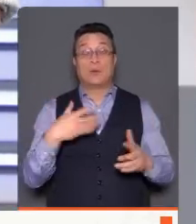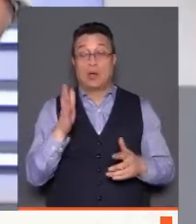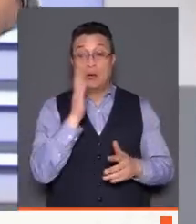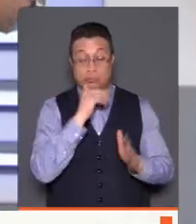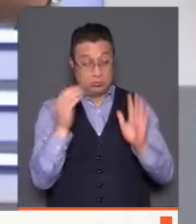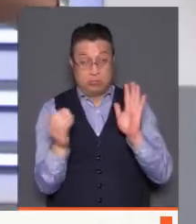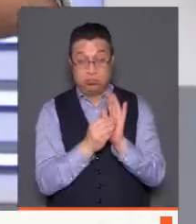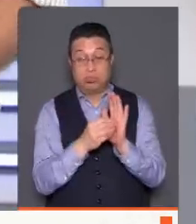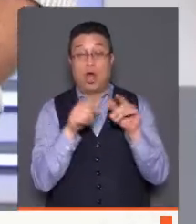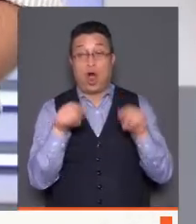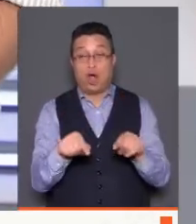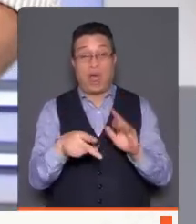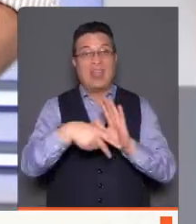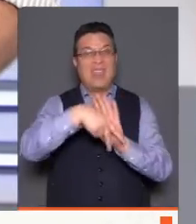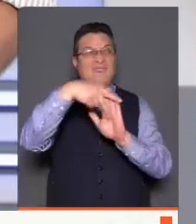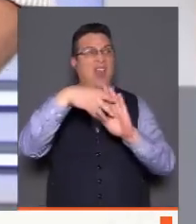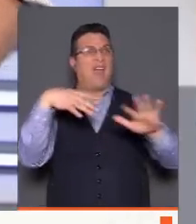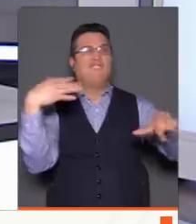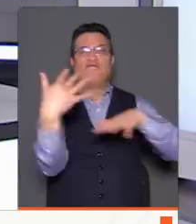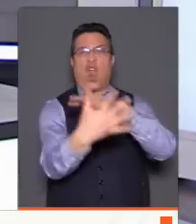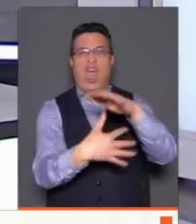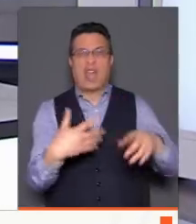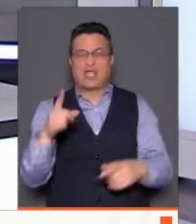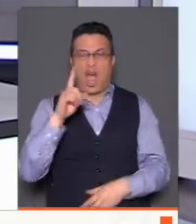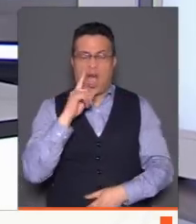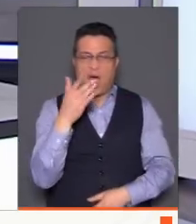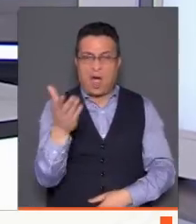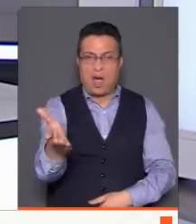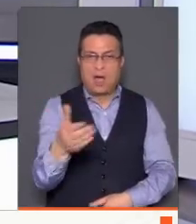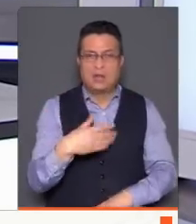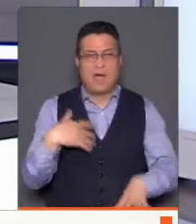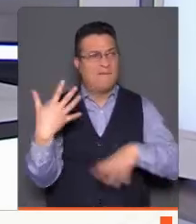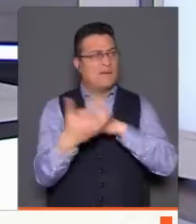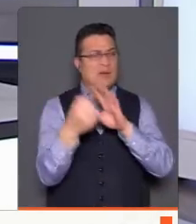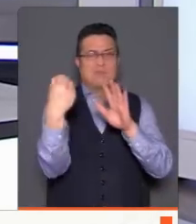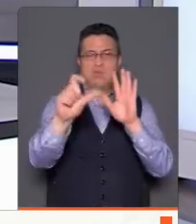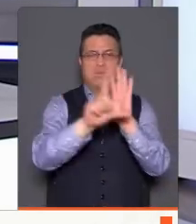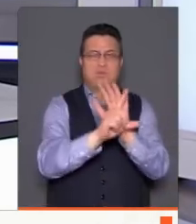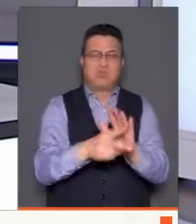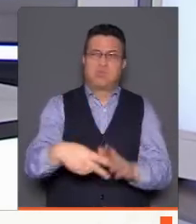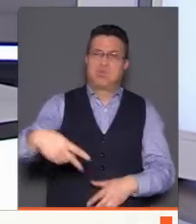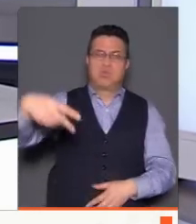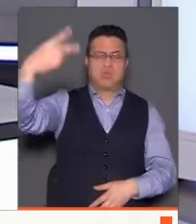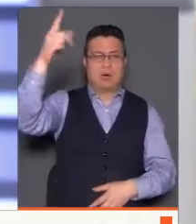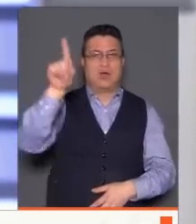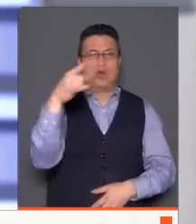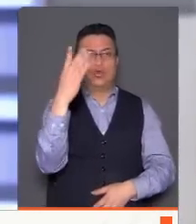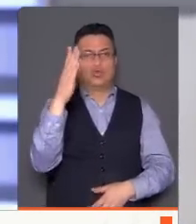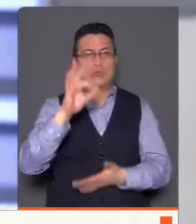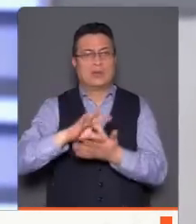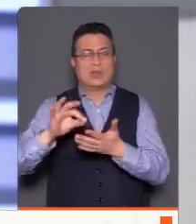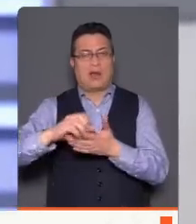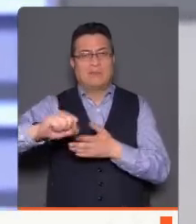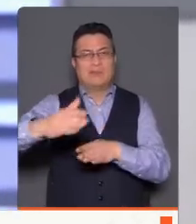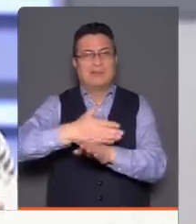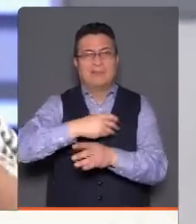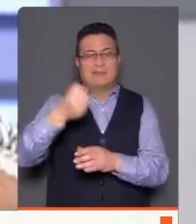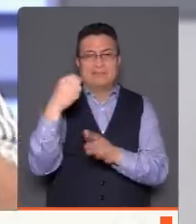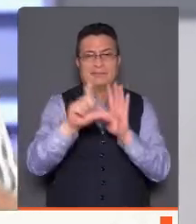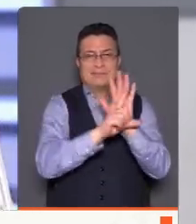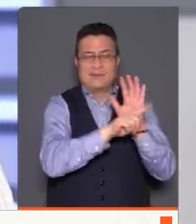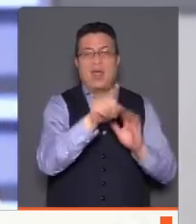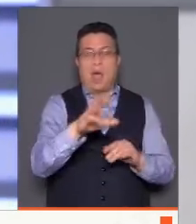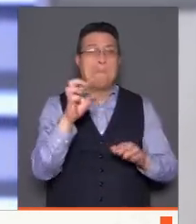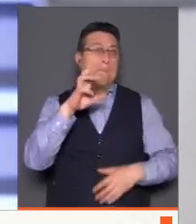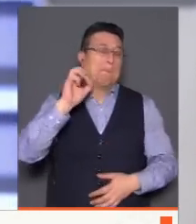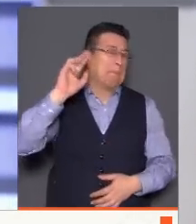día con el nivel de violencia que hay, con el nivel de la delincuencia, que lo ha dicho el mismo subsecretario de Prevención del Delito, que es el peor momento desde el retorno a